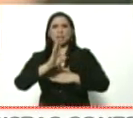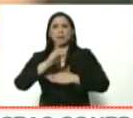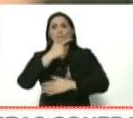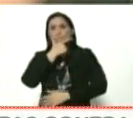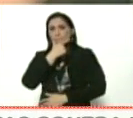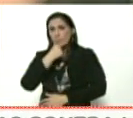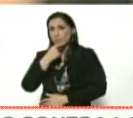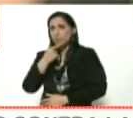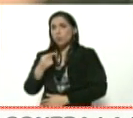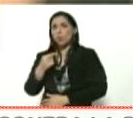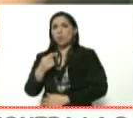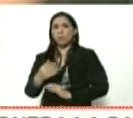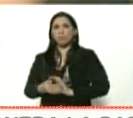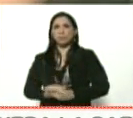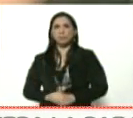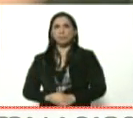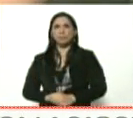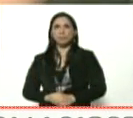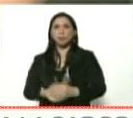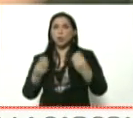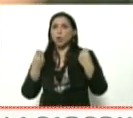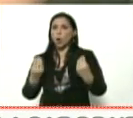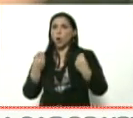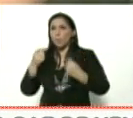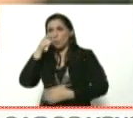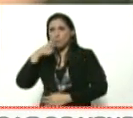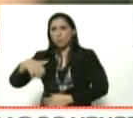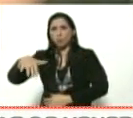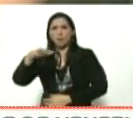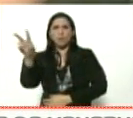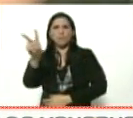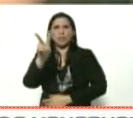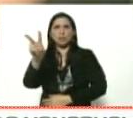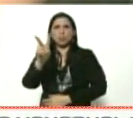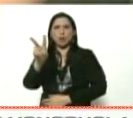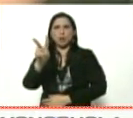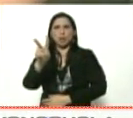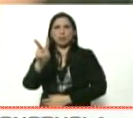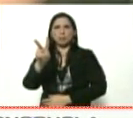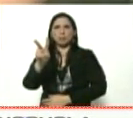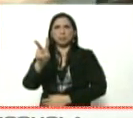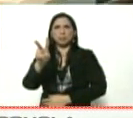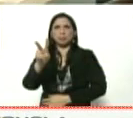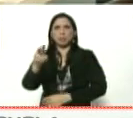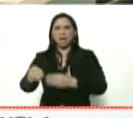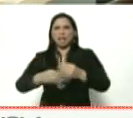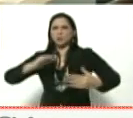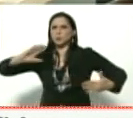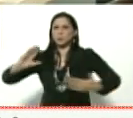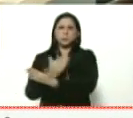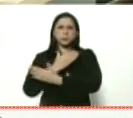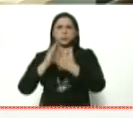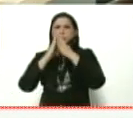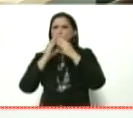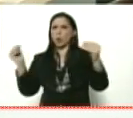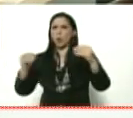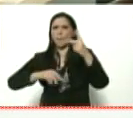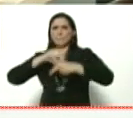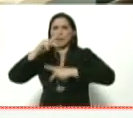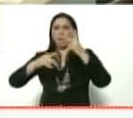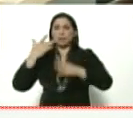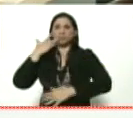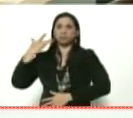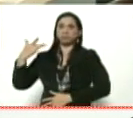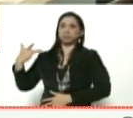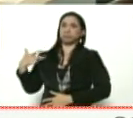sencillo, como el pueblo venezolano, ha desmembrado todos los planes de la